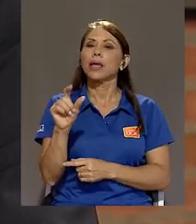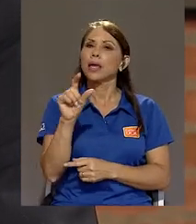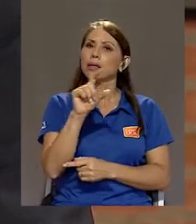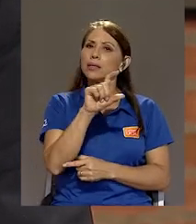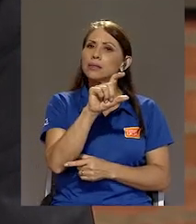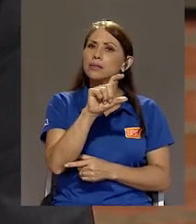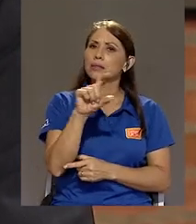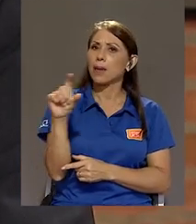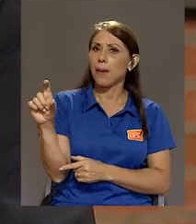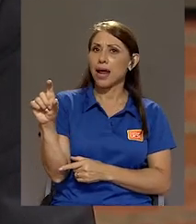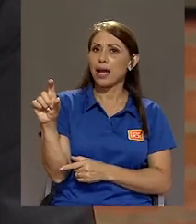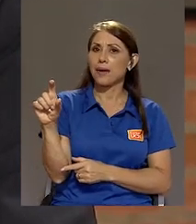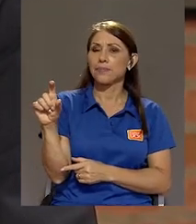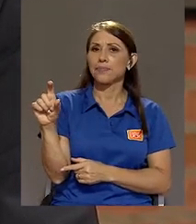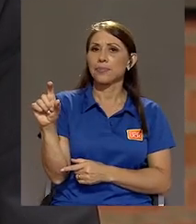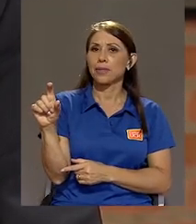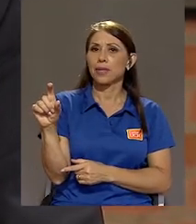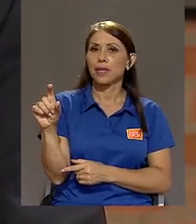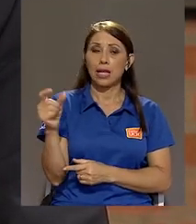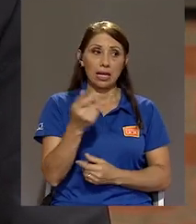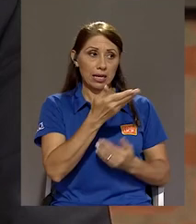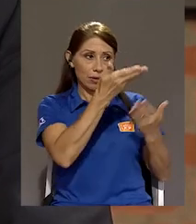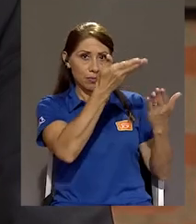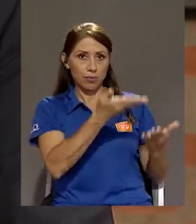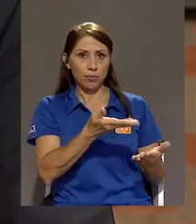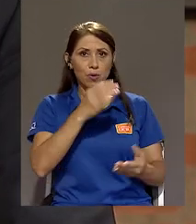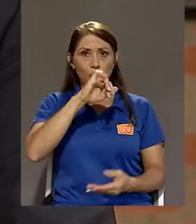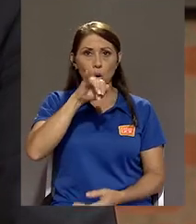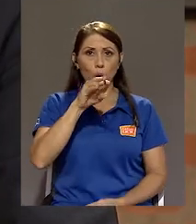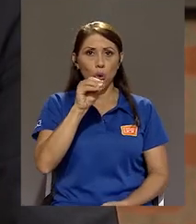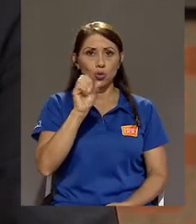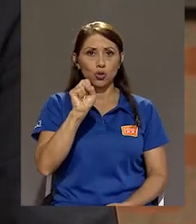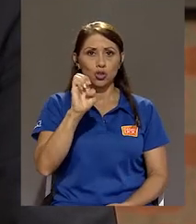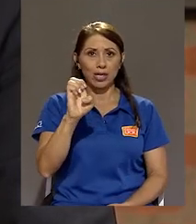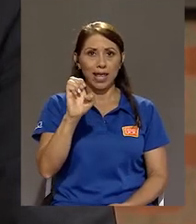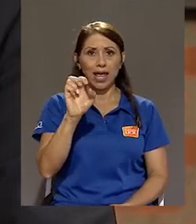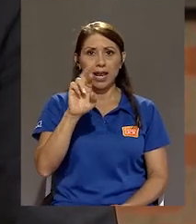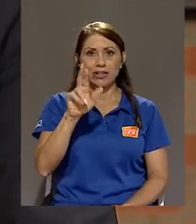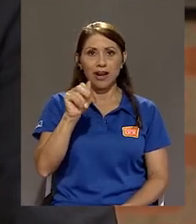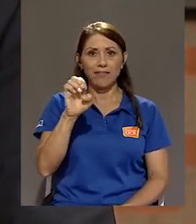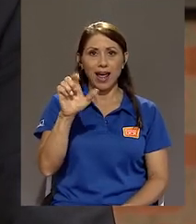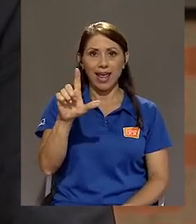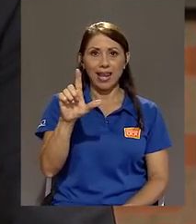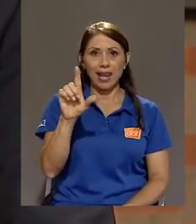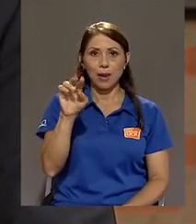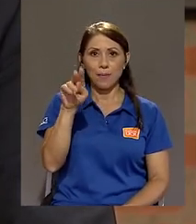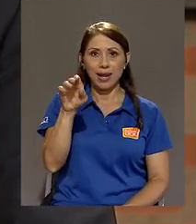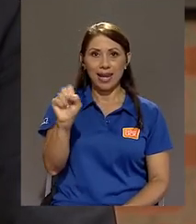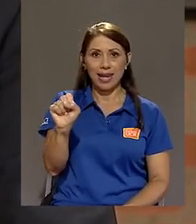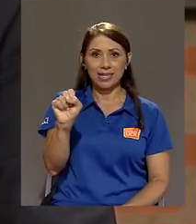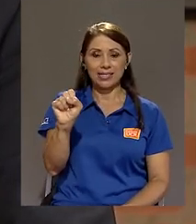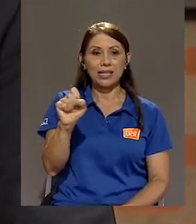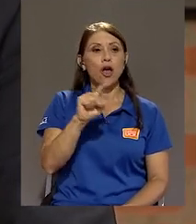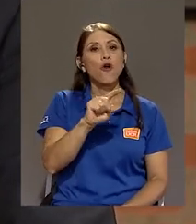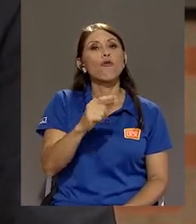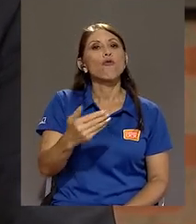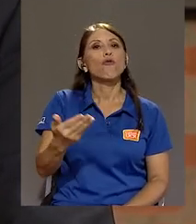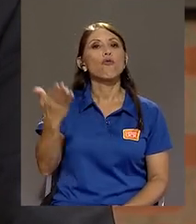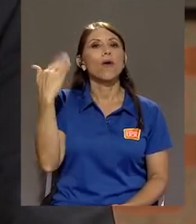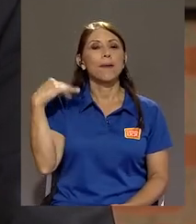La semana que mi invitado de hoy, don José Rafael Brenes, fue ministro de